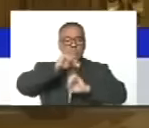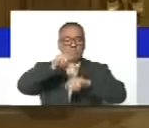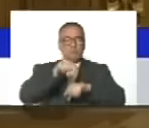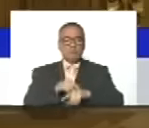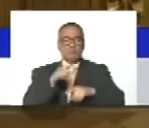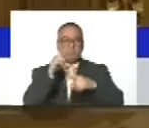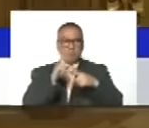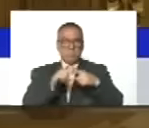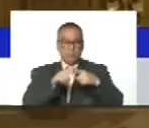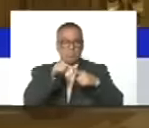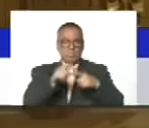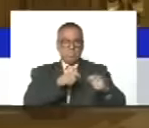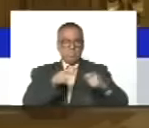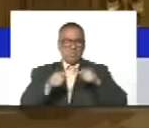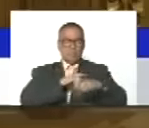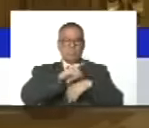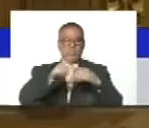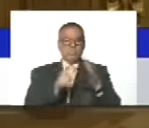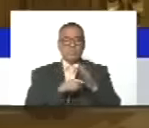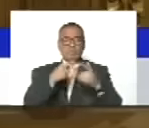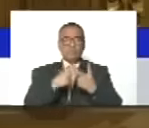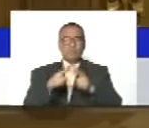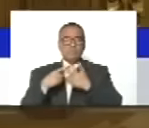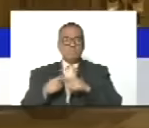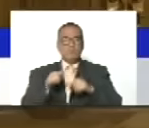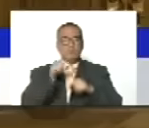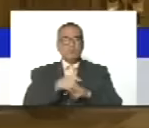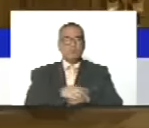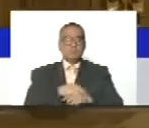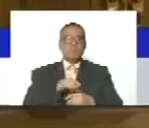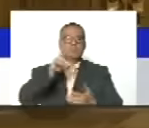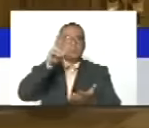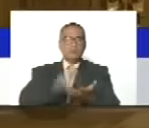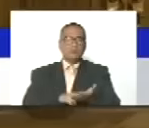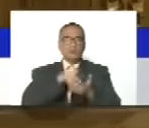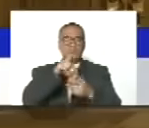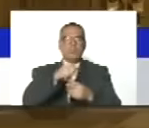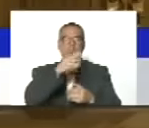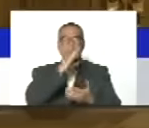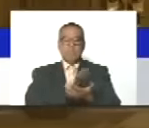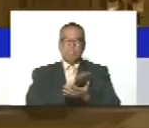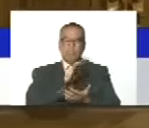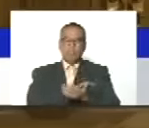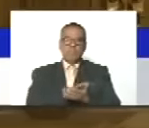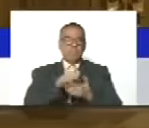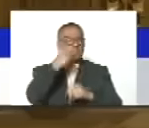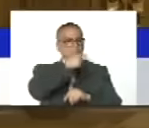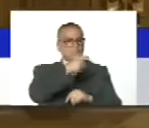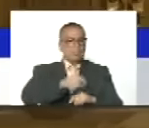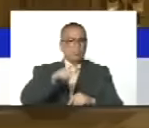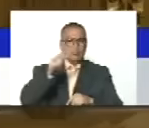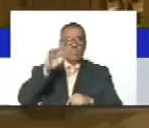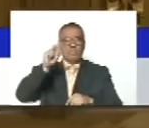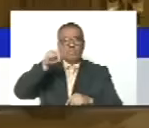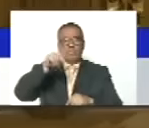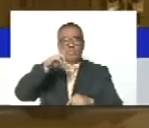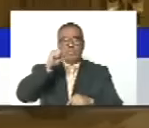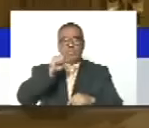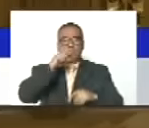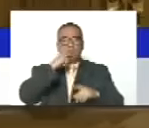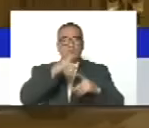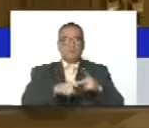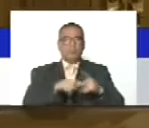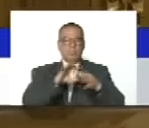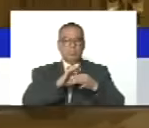es una cosa y absolutamente otra muy diferente es aceptar de manera tranquila que el pueblo palestino se le imponga un régimen